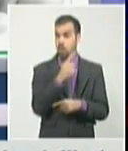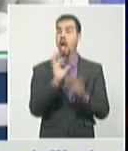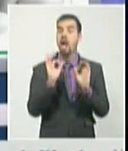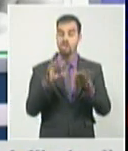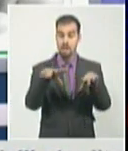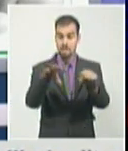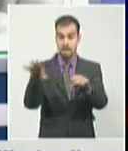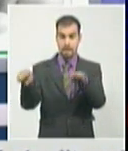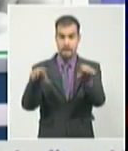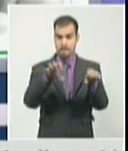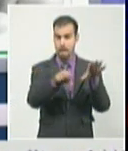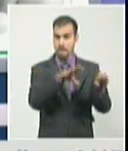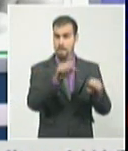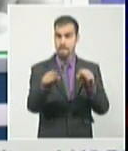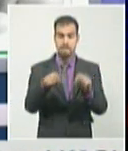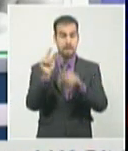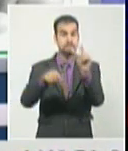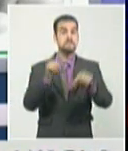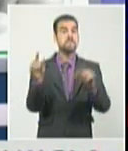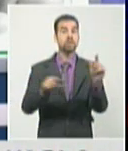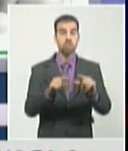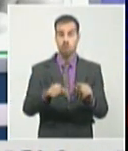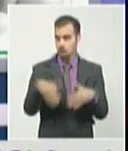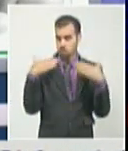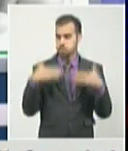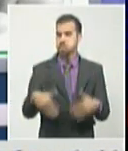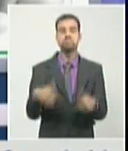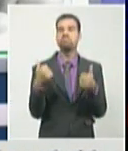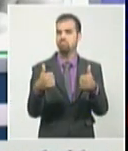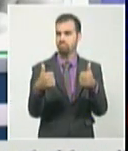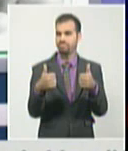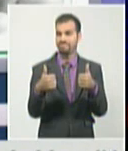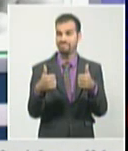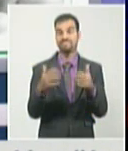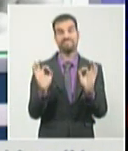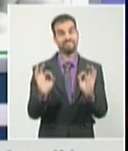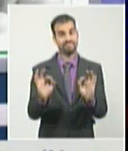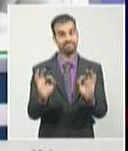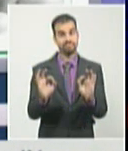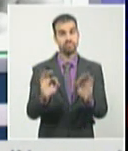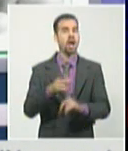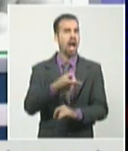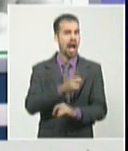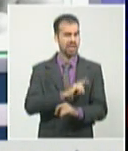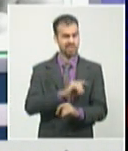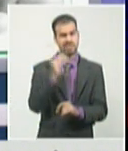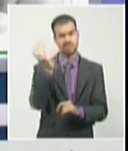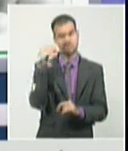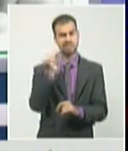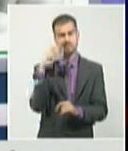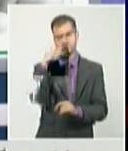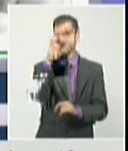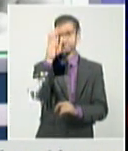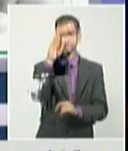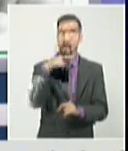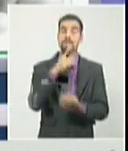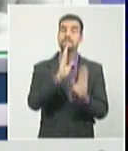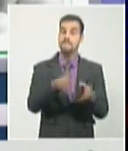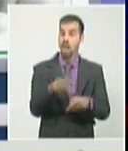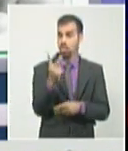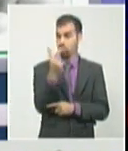transmiten sin manifestaciones clínicas ayer lamentablemente también reportaba a la nación dos fallecidos a consecuencia